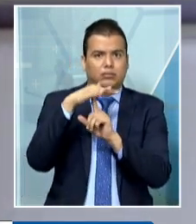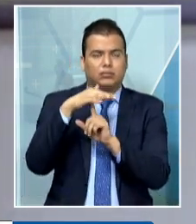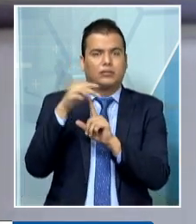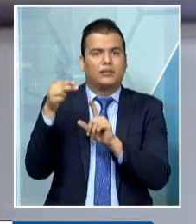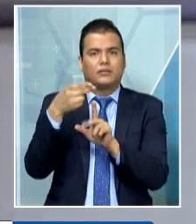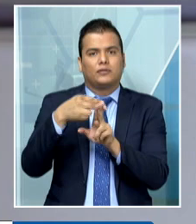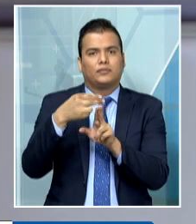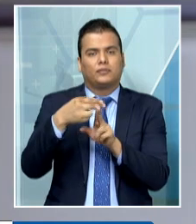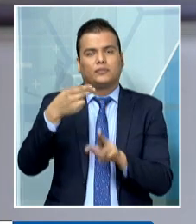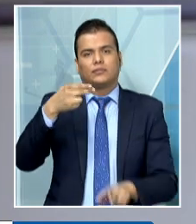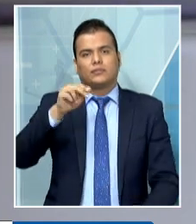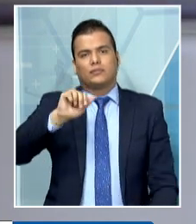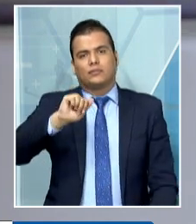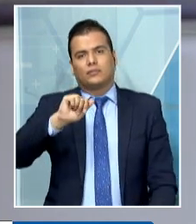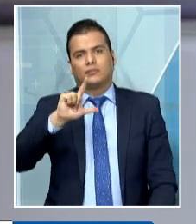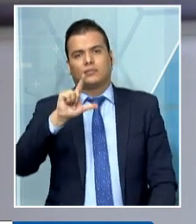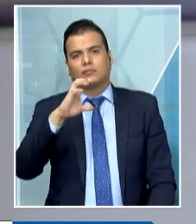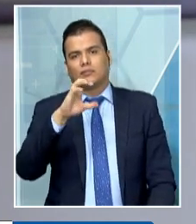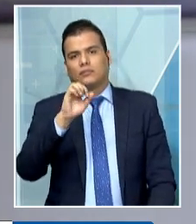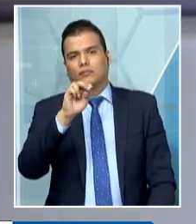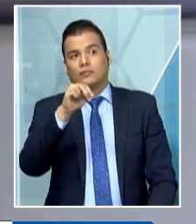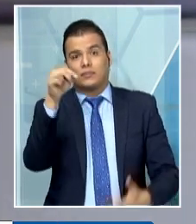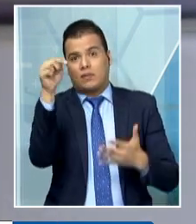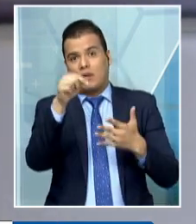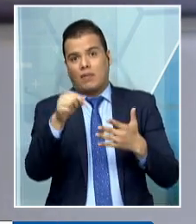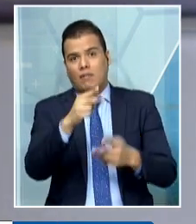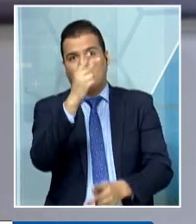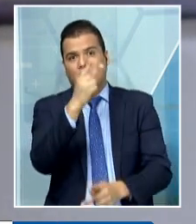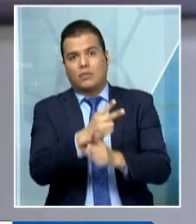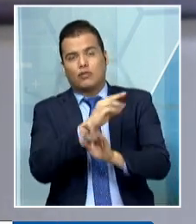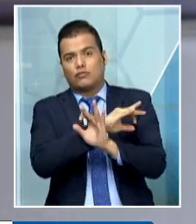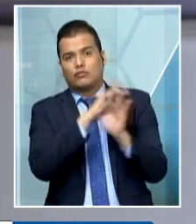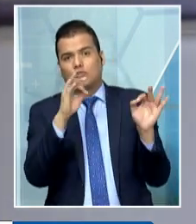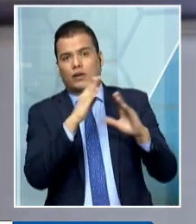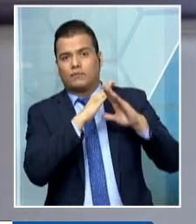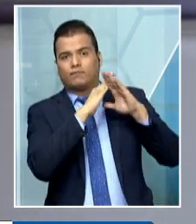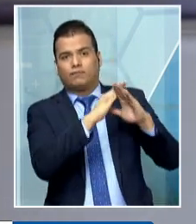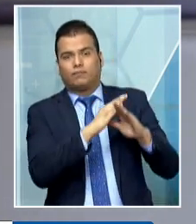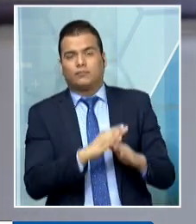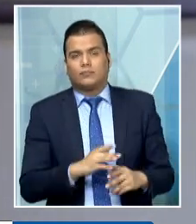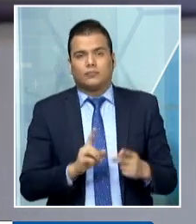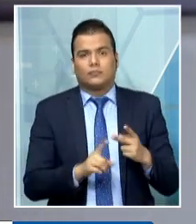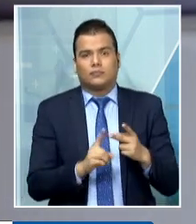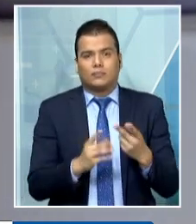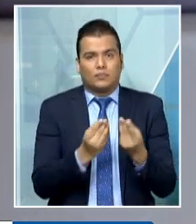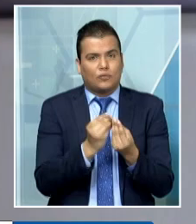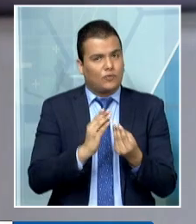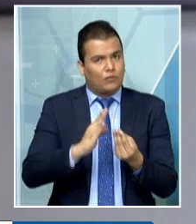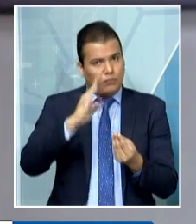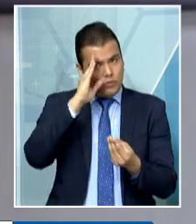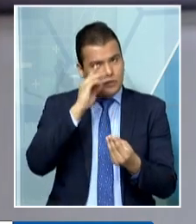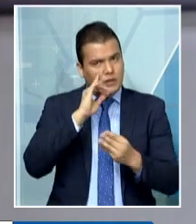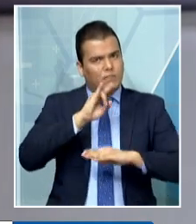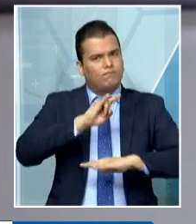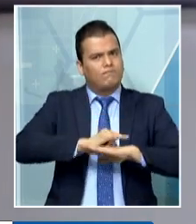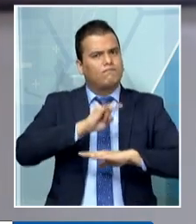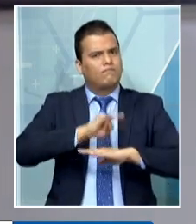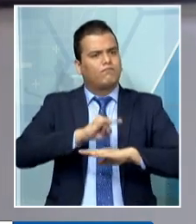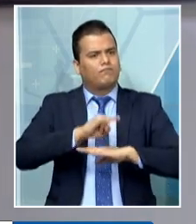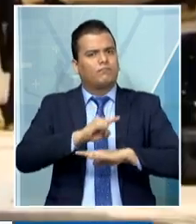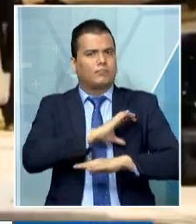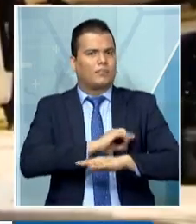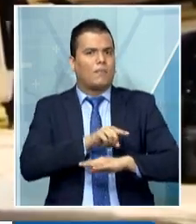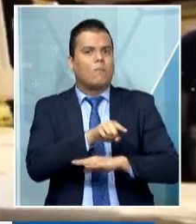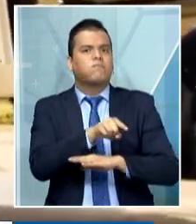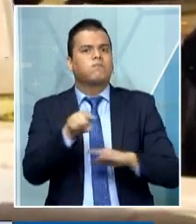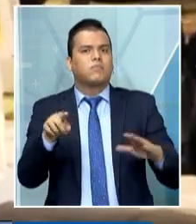para combatir la delincuencia, pero sobre todo para estructurar con los cuadrantes de policía una mayor vigilancia en la ciudad de